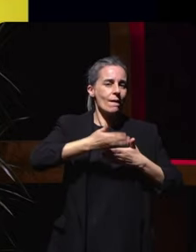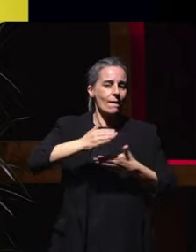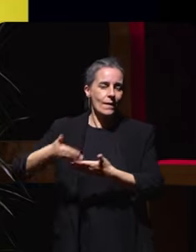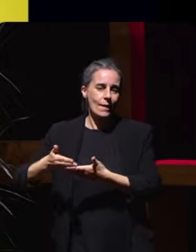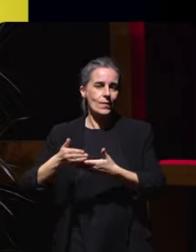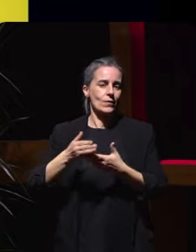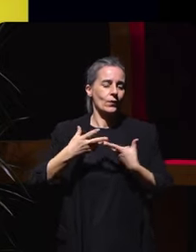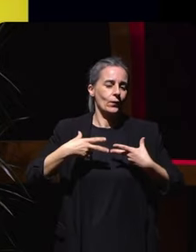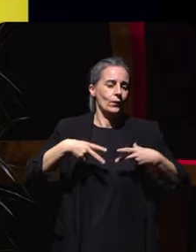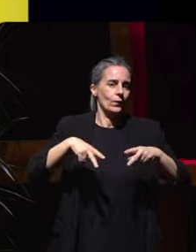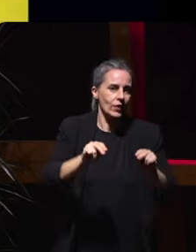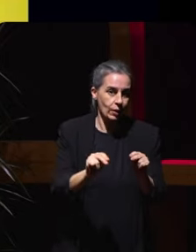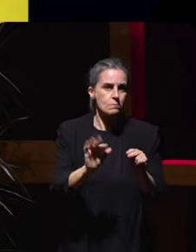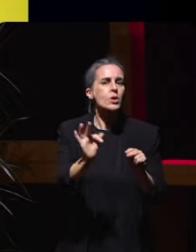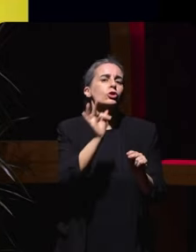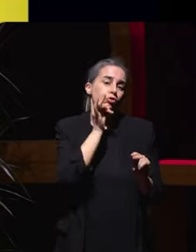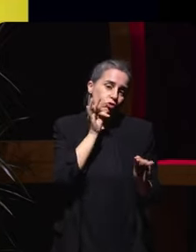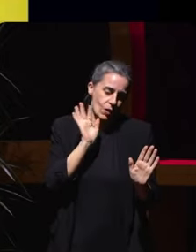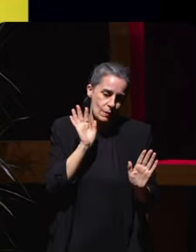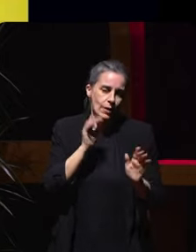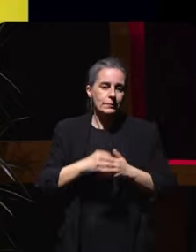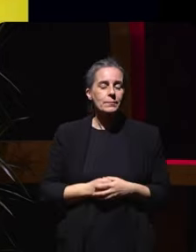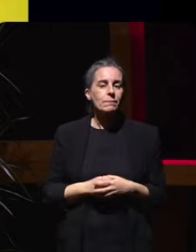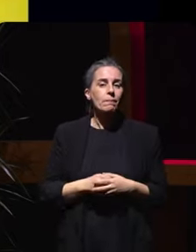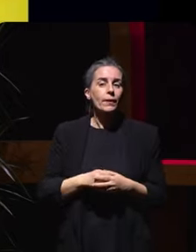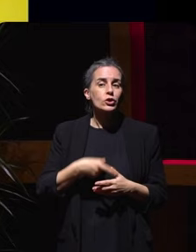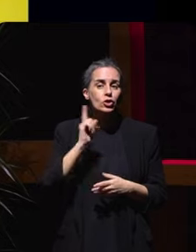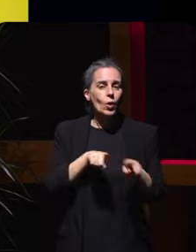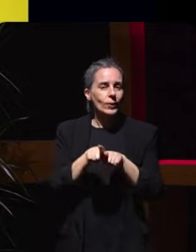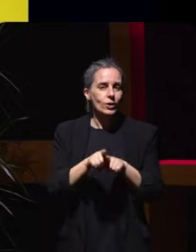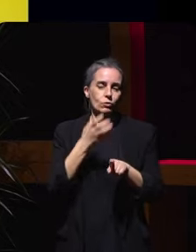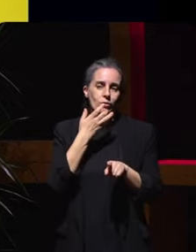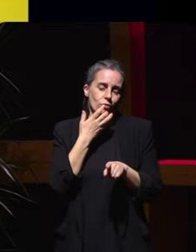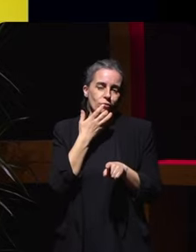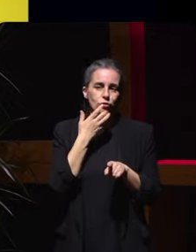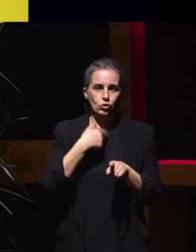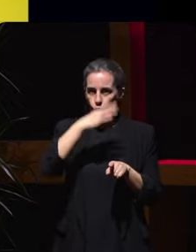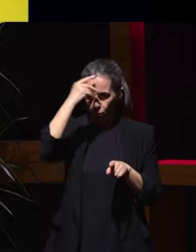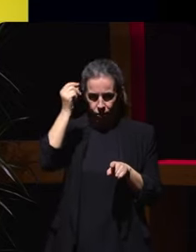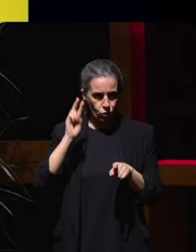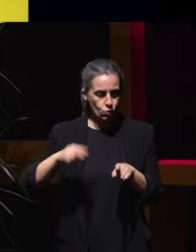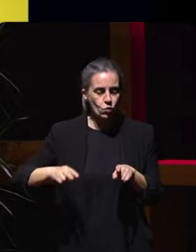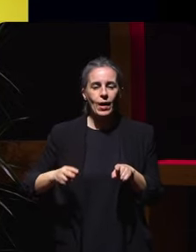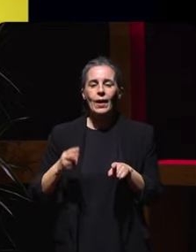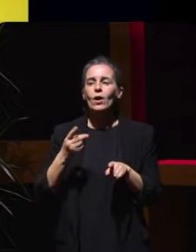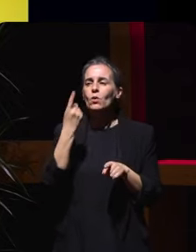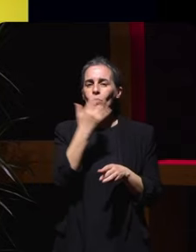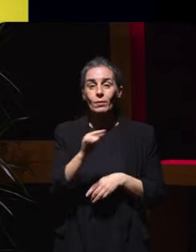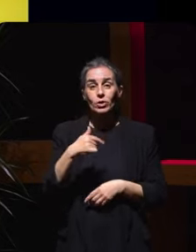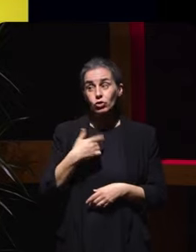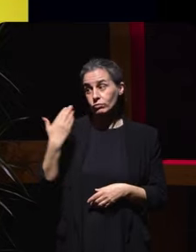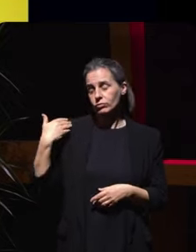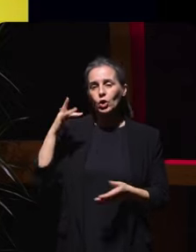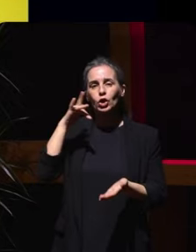que no han terminado todavía. Simplemente críticas por el hecho de que, yo no lo olvidaré nunca, hubo una vez que me tocó presentar un